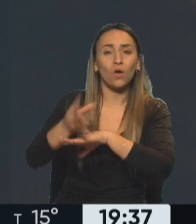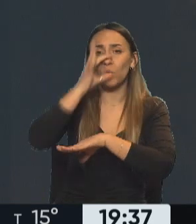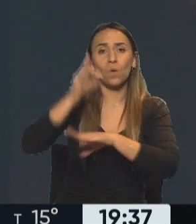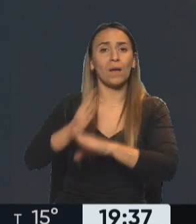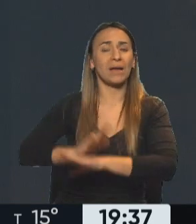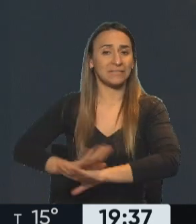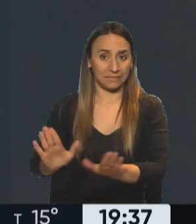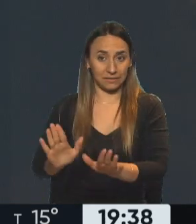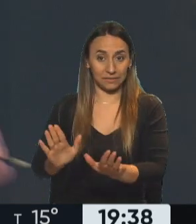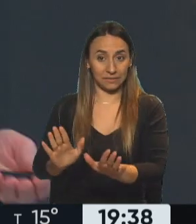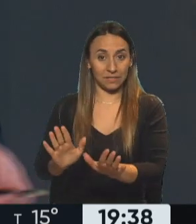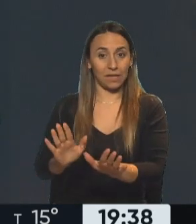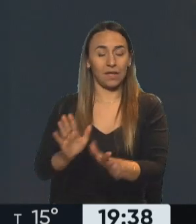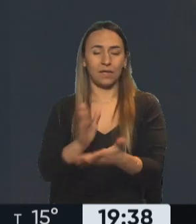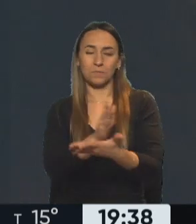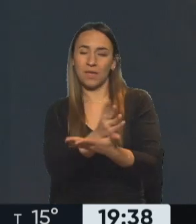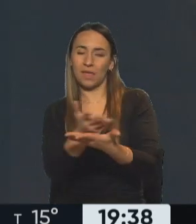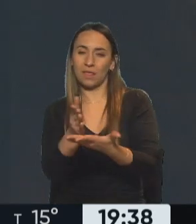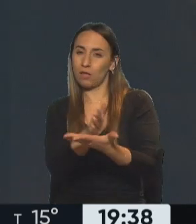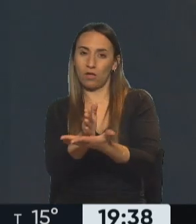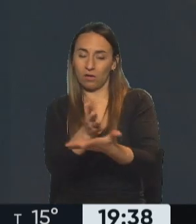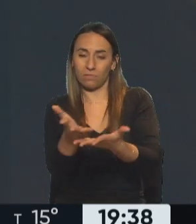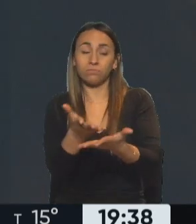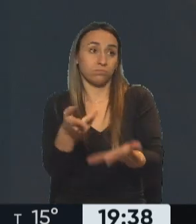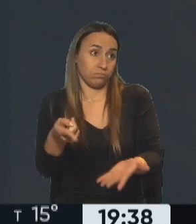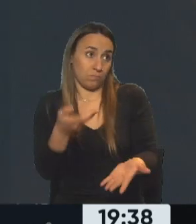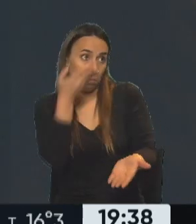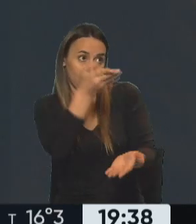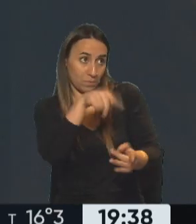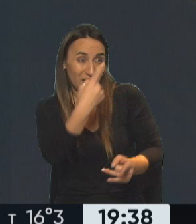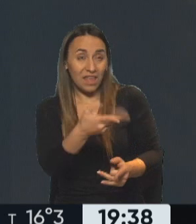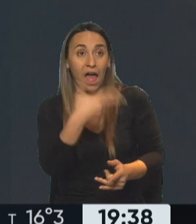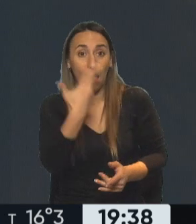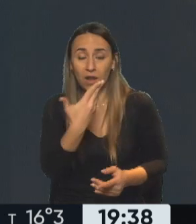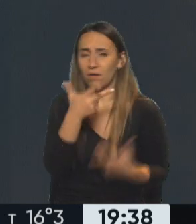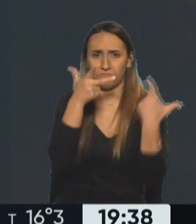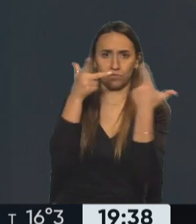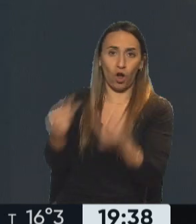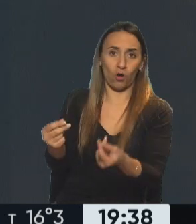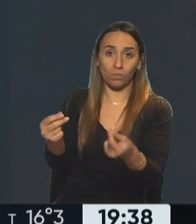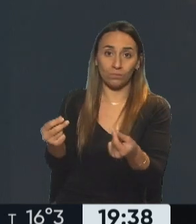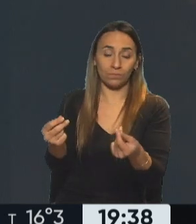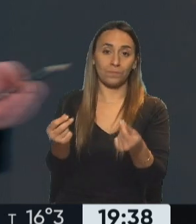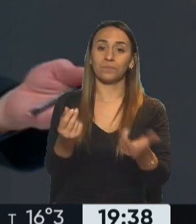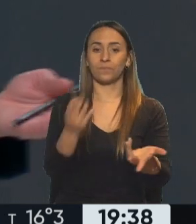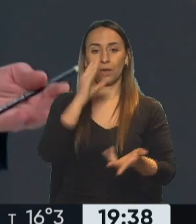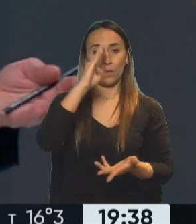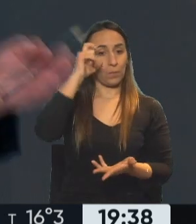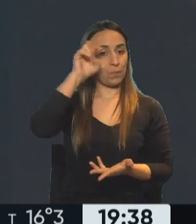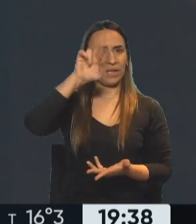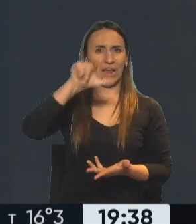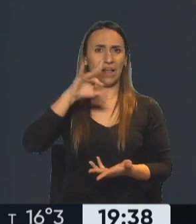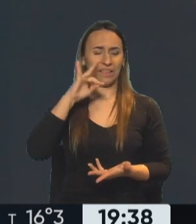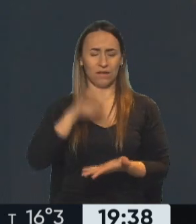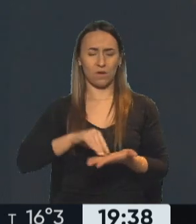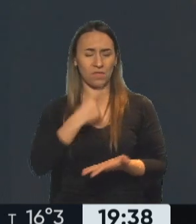medio se pide un alegato mañana, sí. Y se lo niegan. Y Beraldi dice, reconsidérelo,